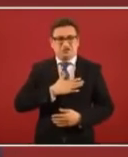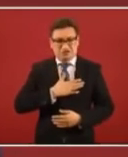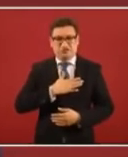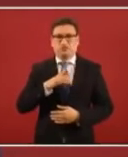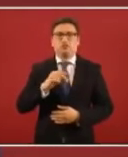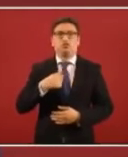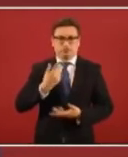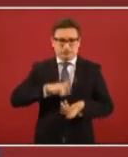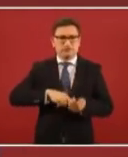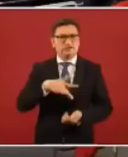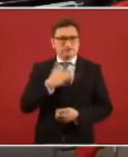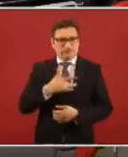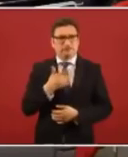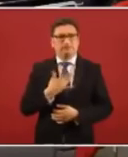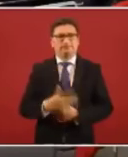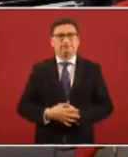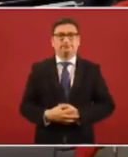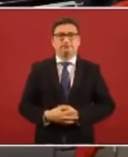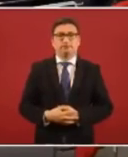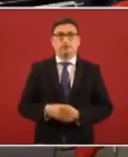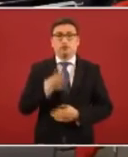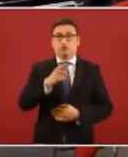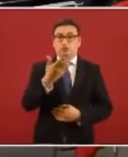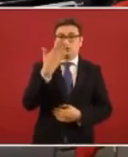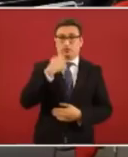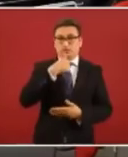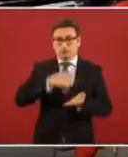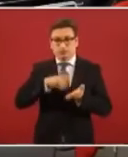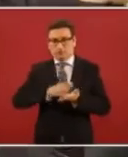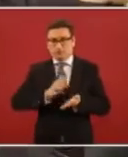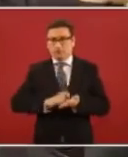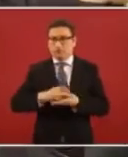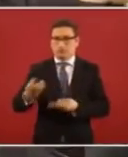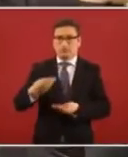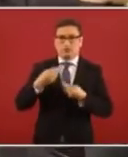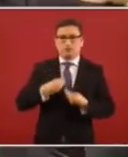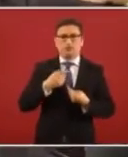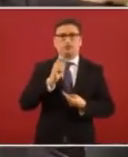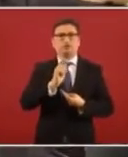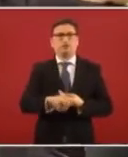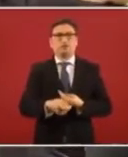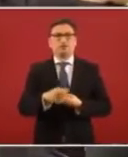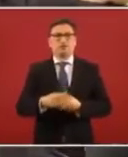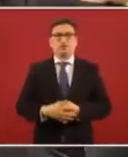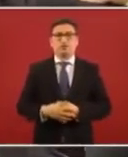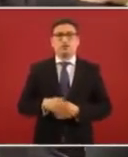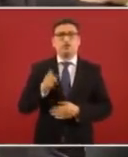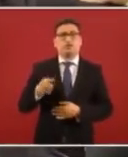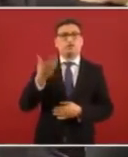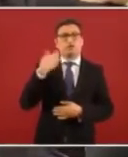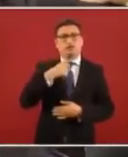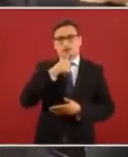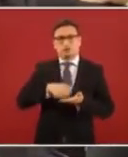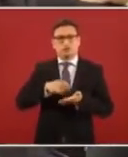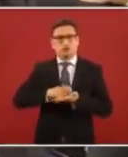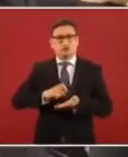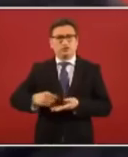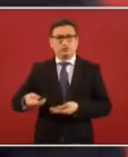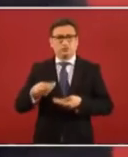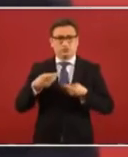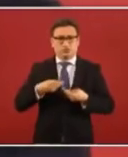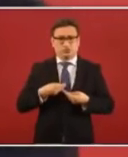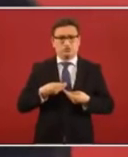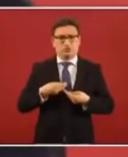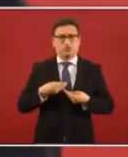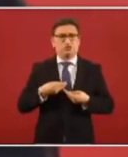tengo sentimientos. Con respecto a la carta que usted le mencionó que ya recibió, ¿a qué carta se refiere? Me entregó una carta